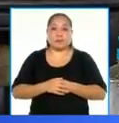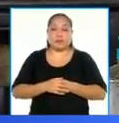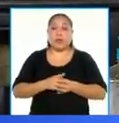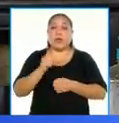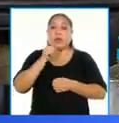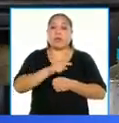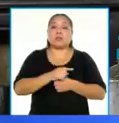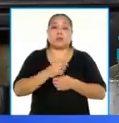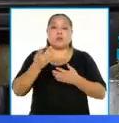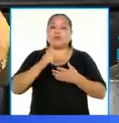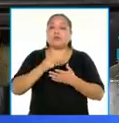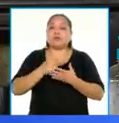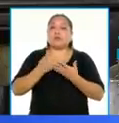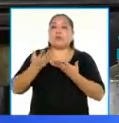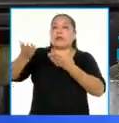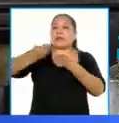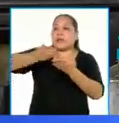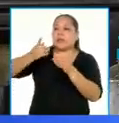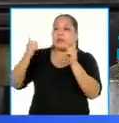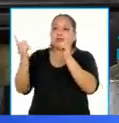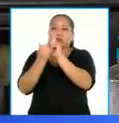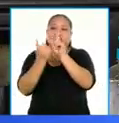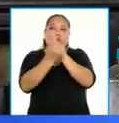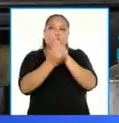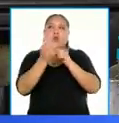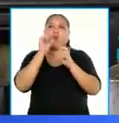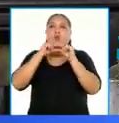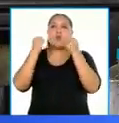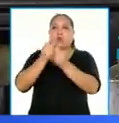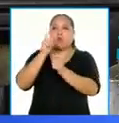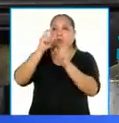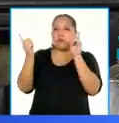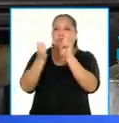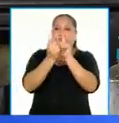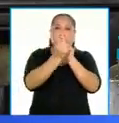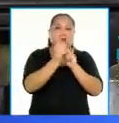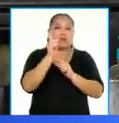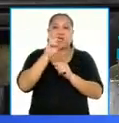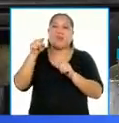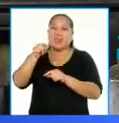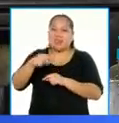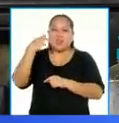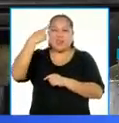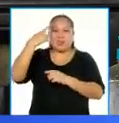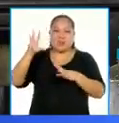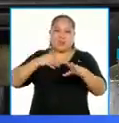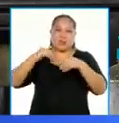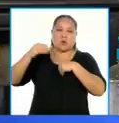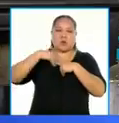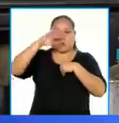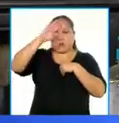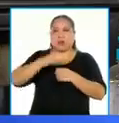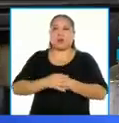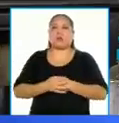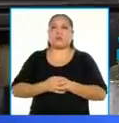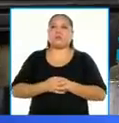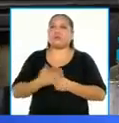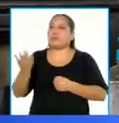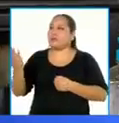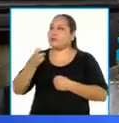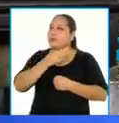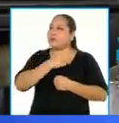la interacción, la formación de grupos humanos y con ello el contagio. ¿Ok?